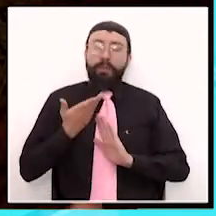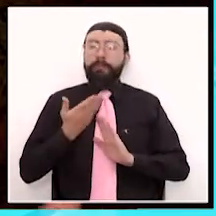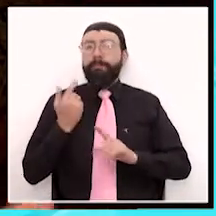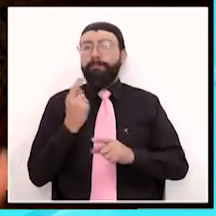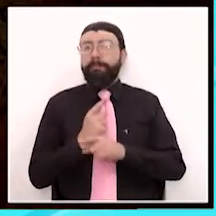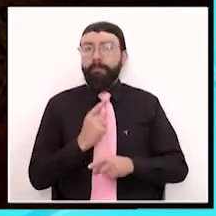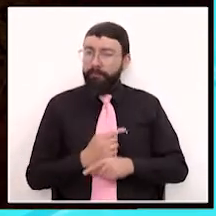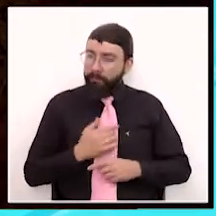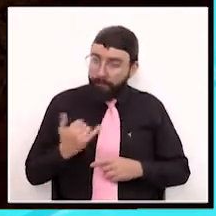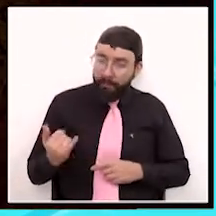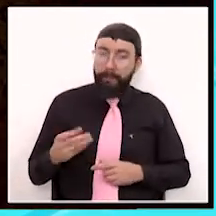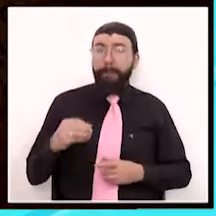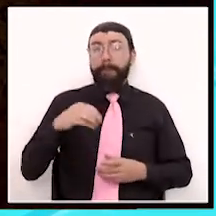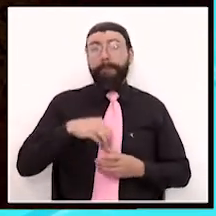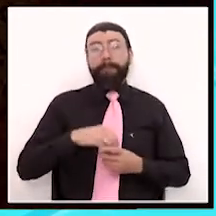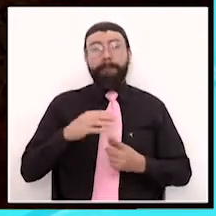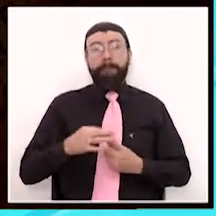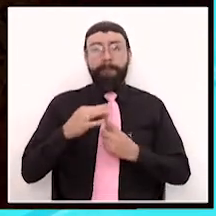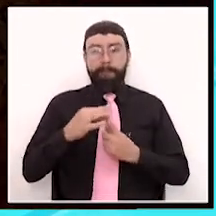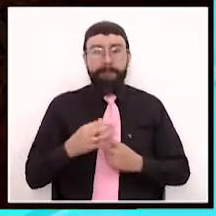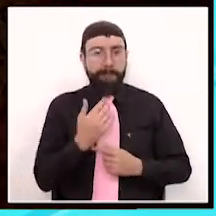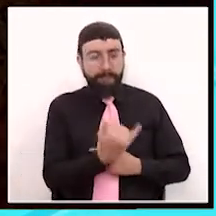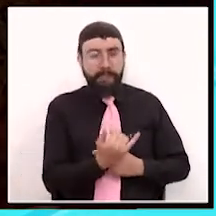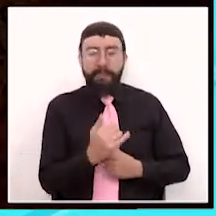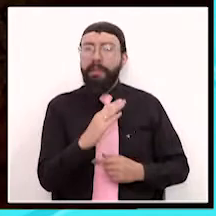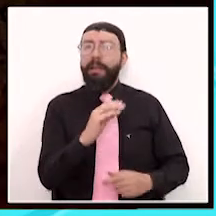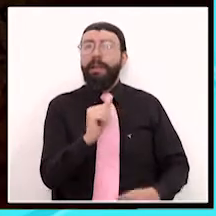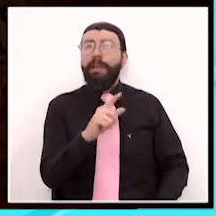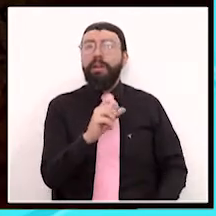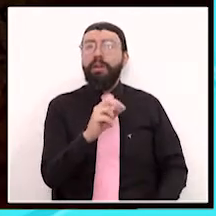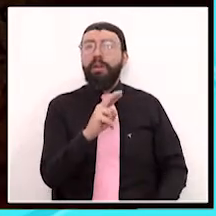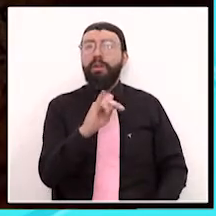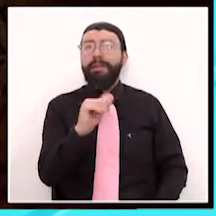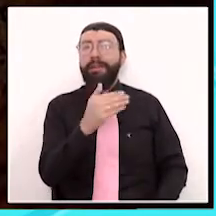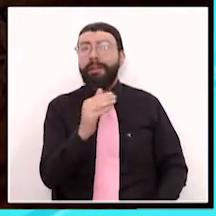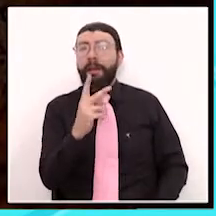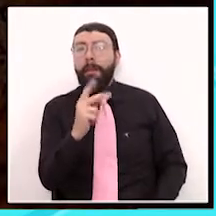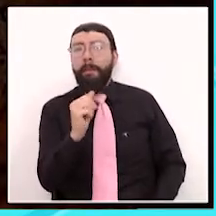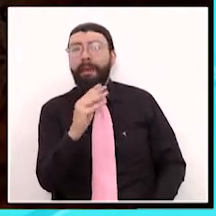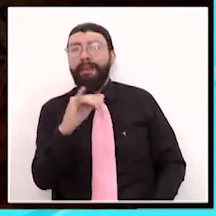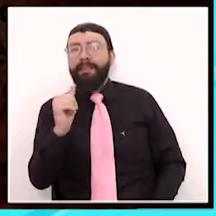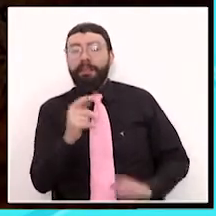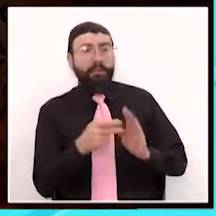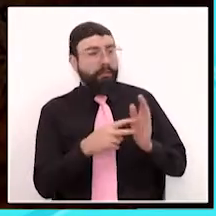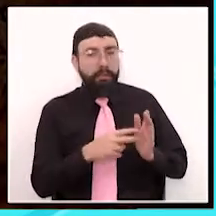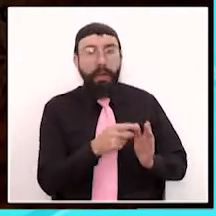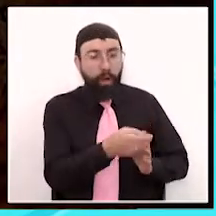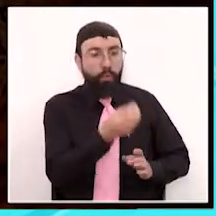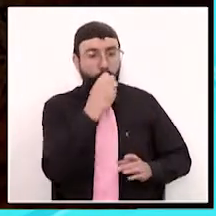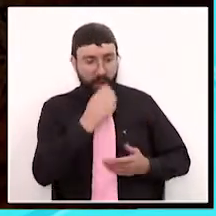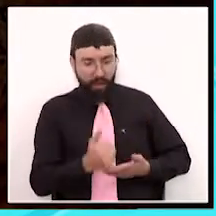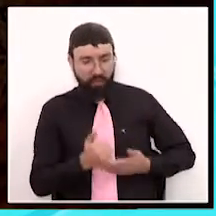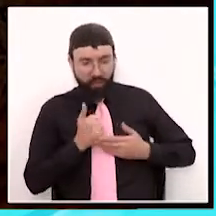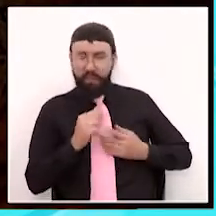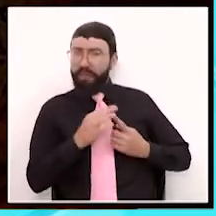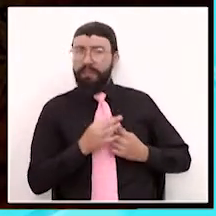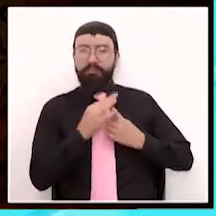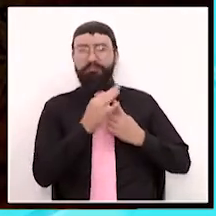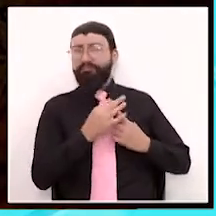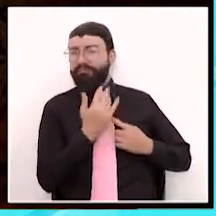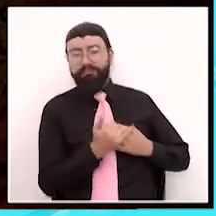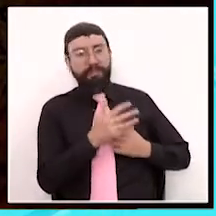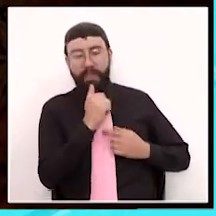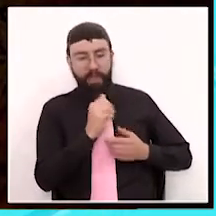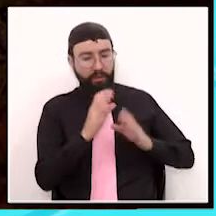se está dentro de la categoría de calorías vacías. Es un pan vacío que realmente no tiene ningún tipo de nutrición que le aporte a